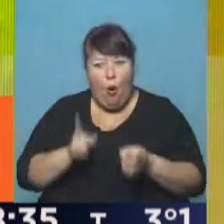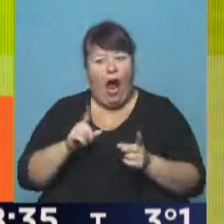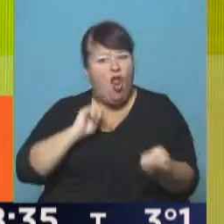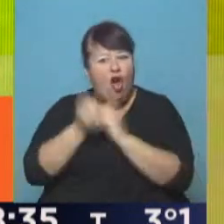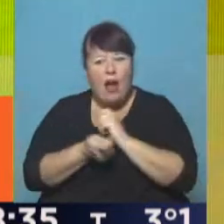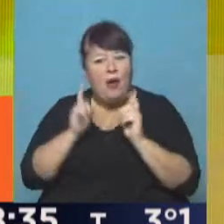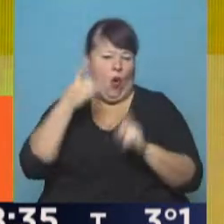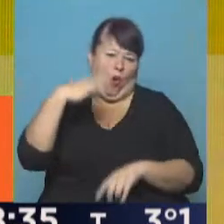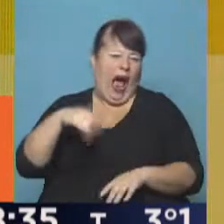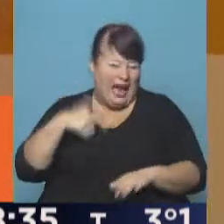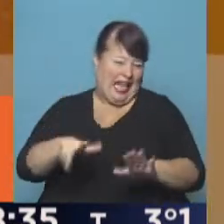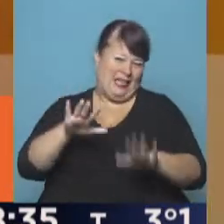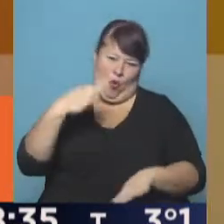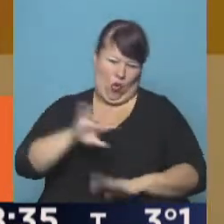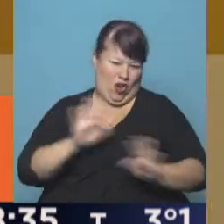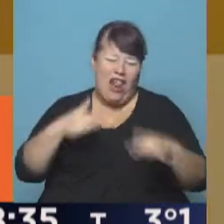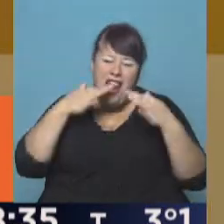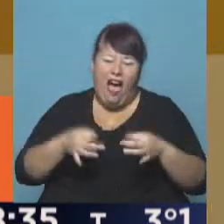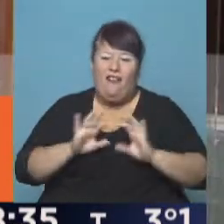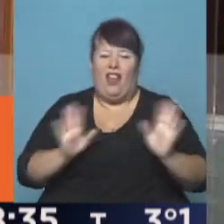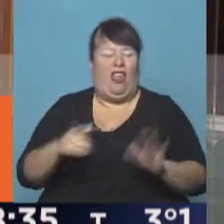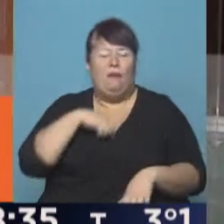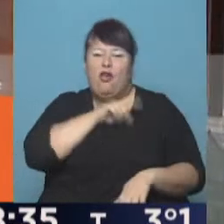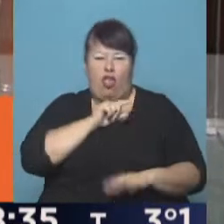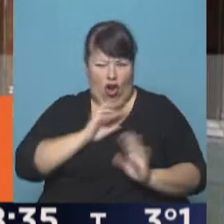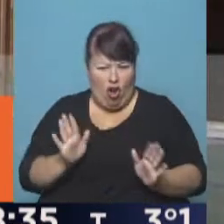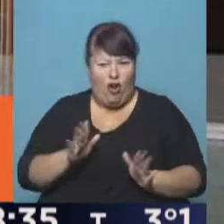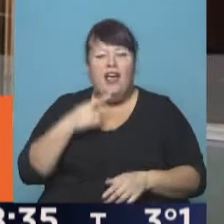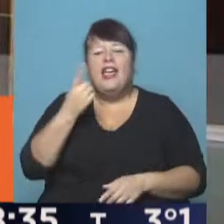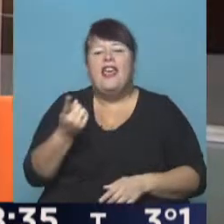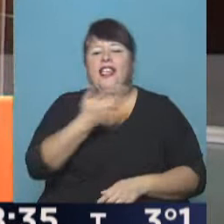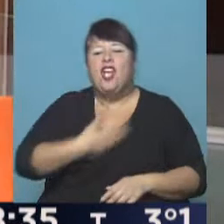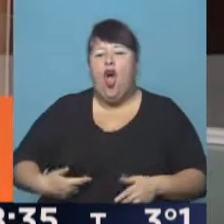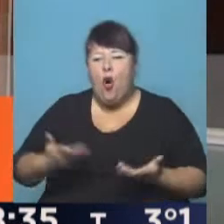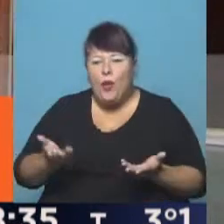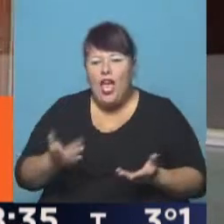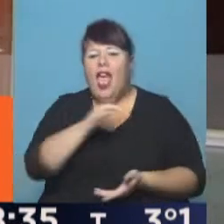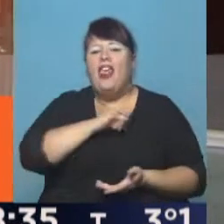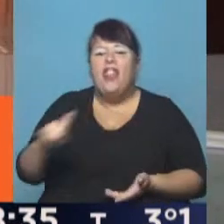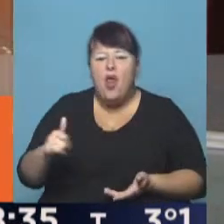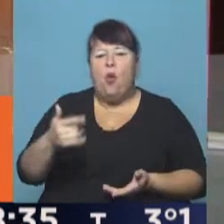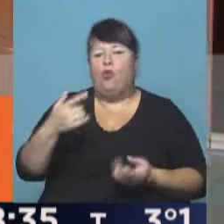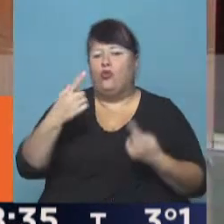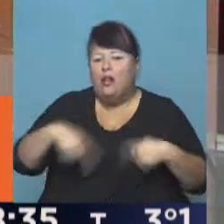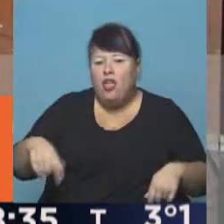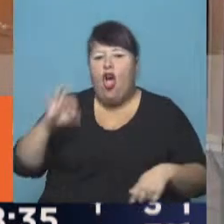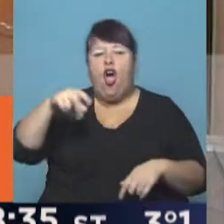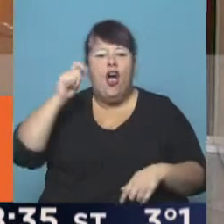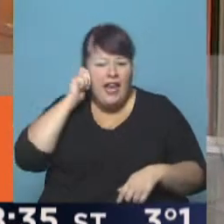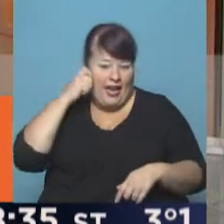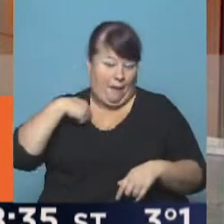únicamente en este país pasan estas cosas porque la verdad es es muy doloroso que dicen las autoridades las denuncias que se han hecho al respecto la ong